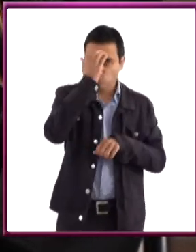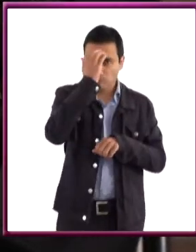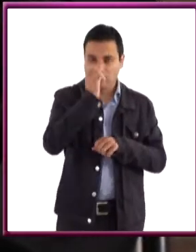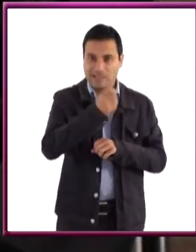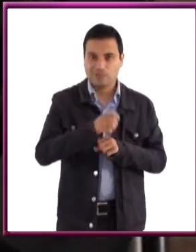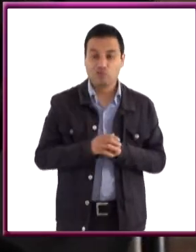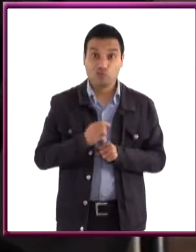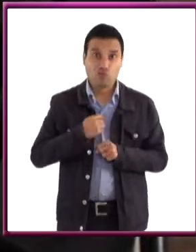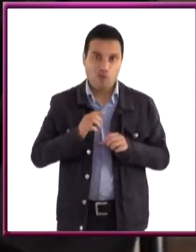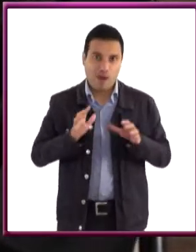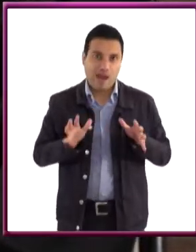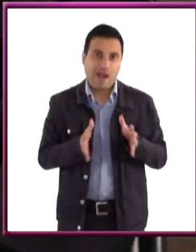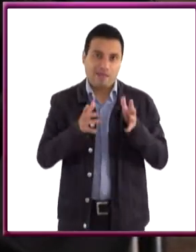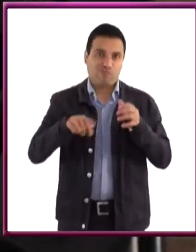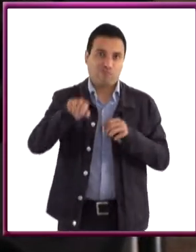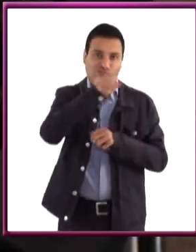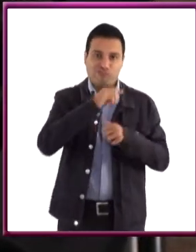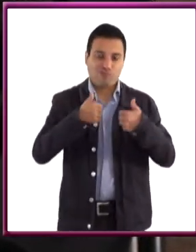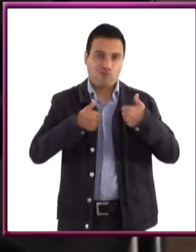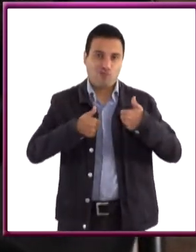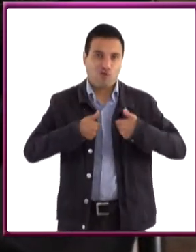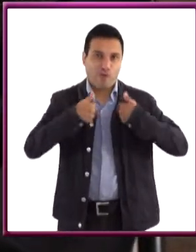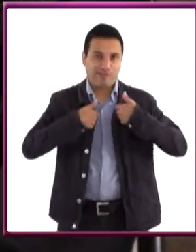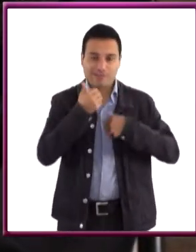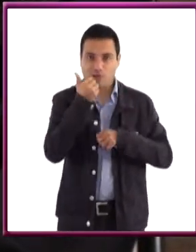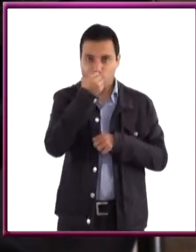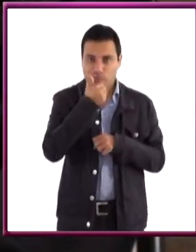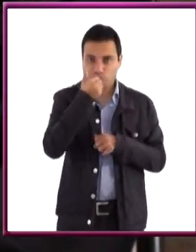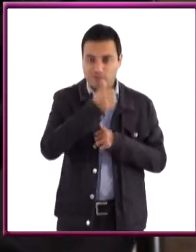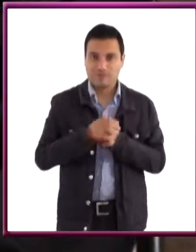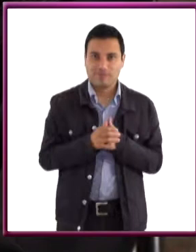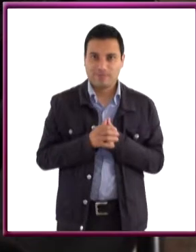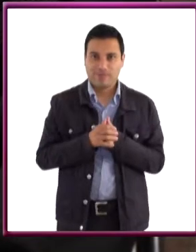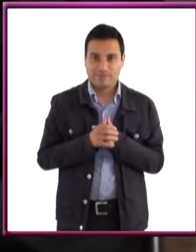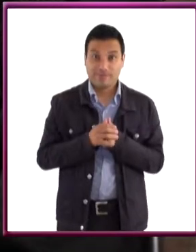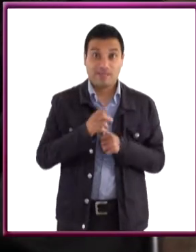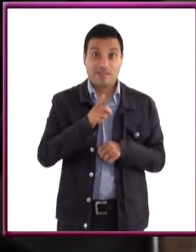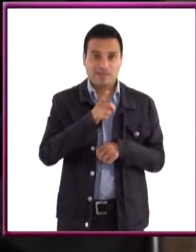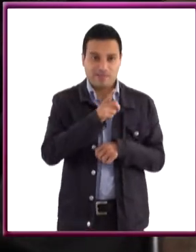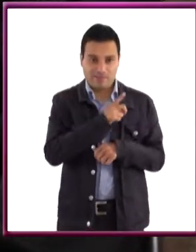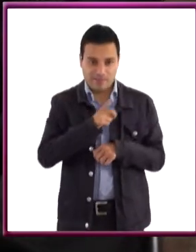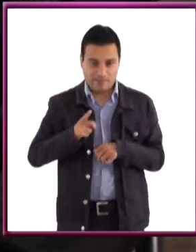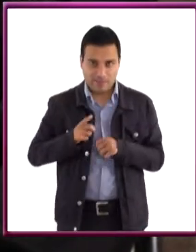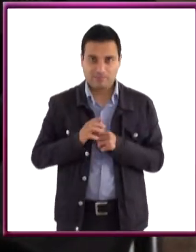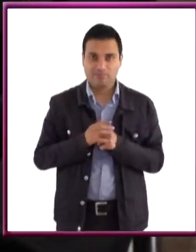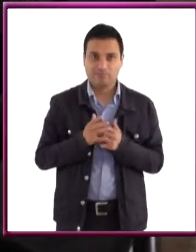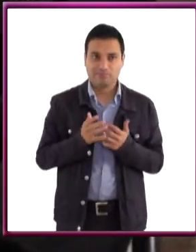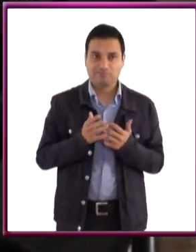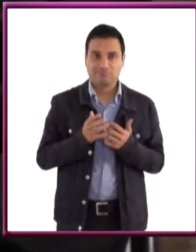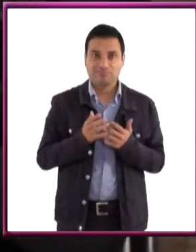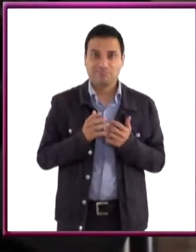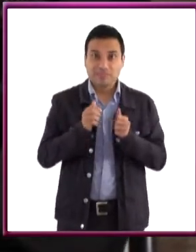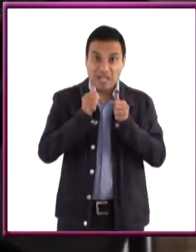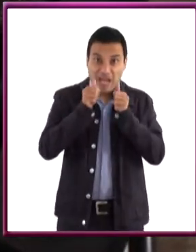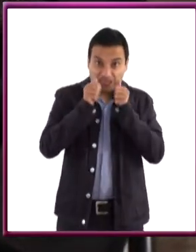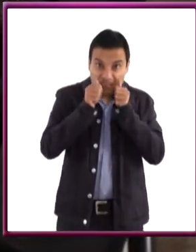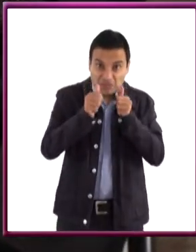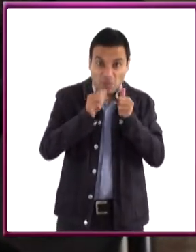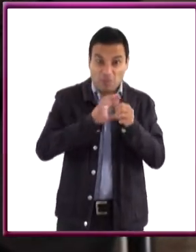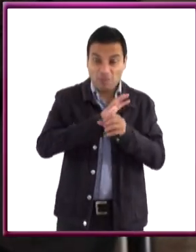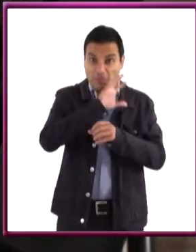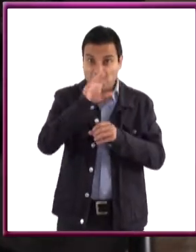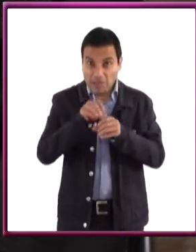yo les invitaría a los chicos, a los estudiantes, a los jóvenes, que más que aprenderse de memoria qué es esto de